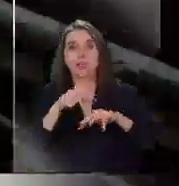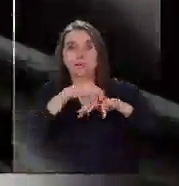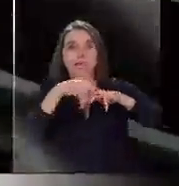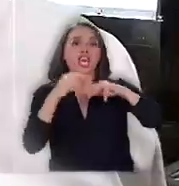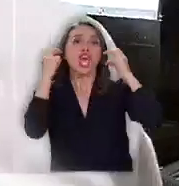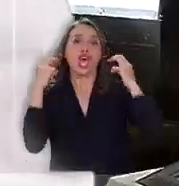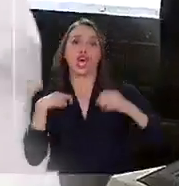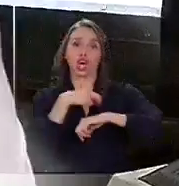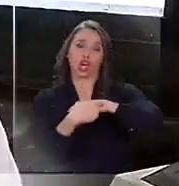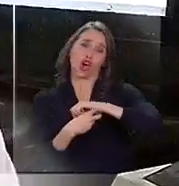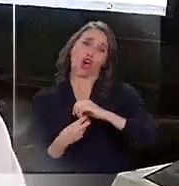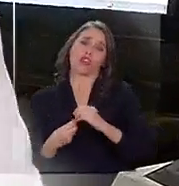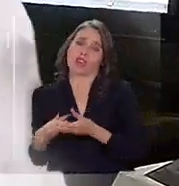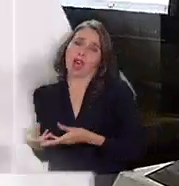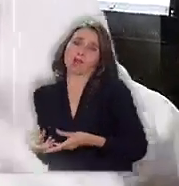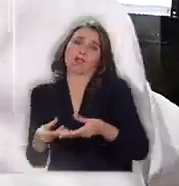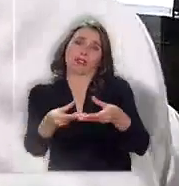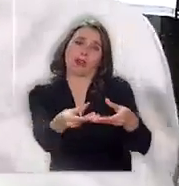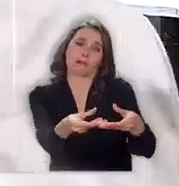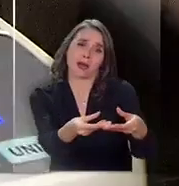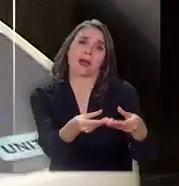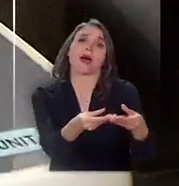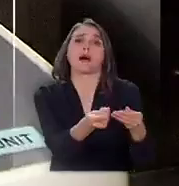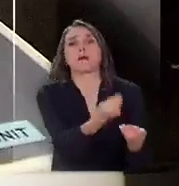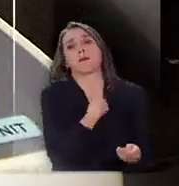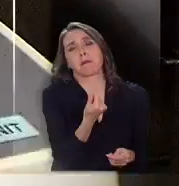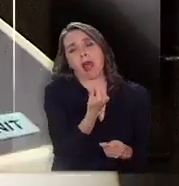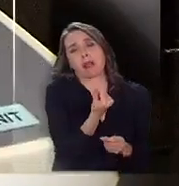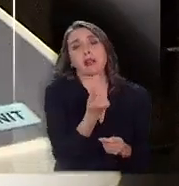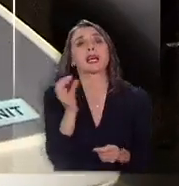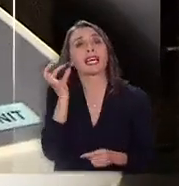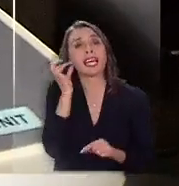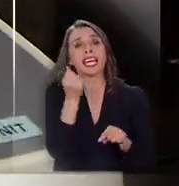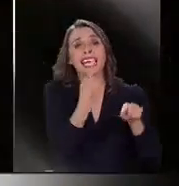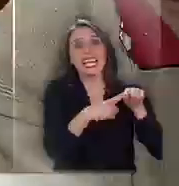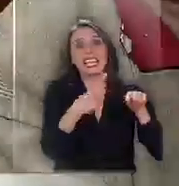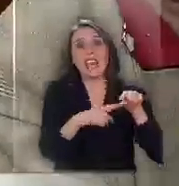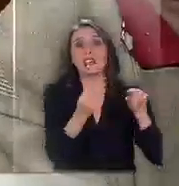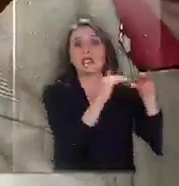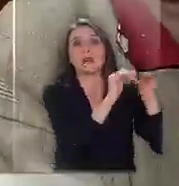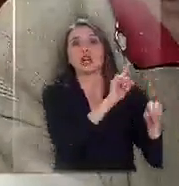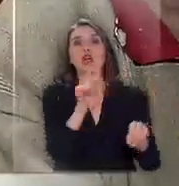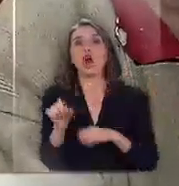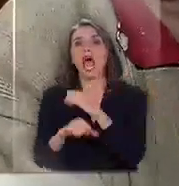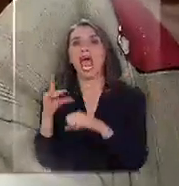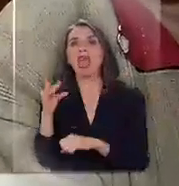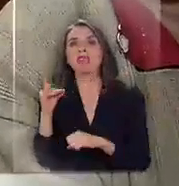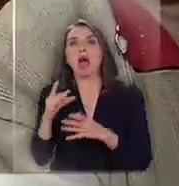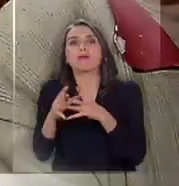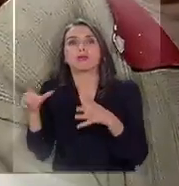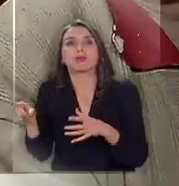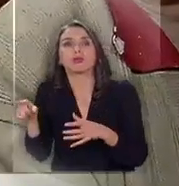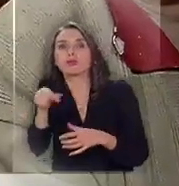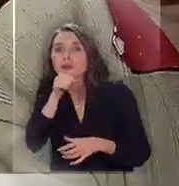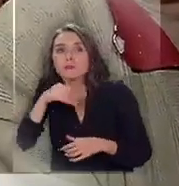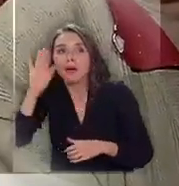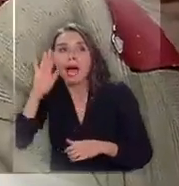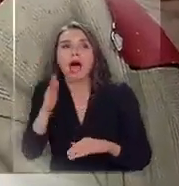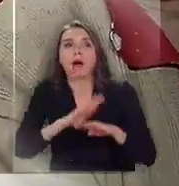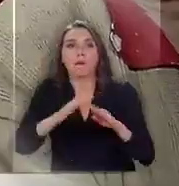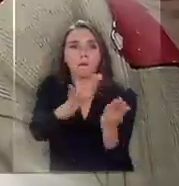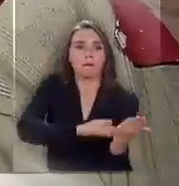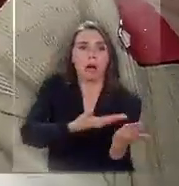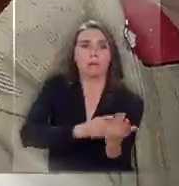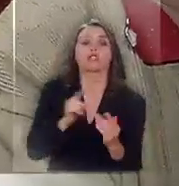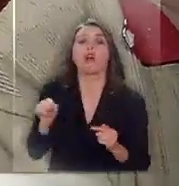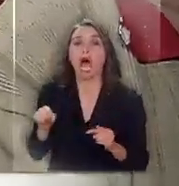para conseguir una platita extra. Los bancos no le dan crédito por su edad y bajos ingresos. Piden muchos papeles, muchas cosas. Acá no, uno